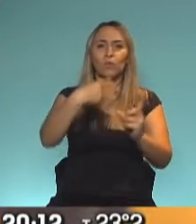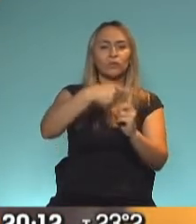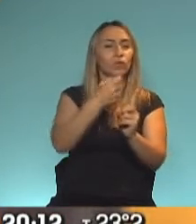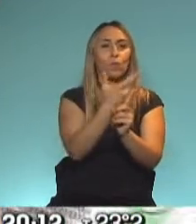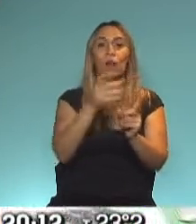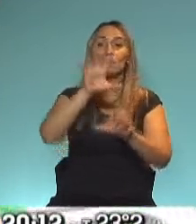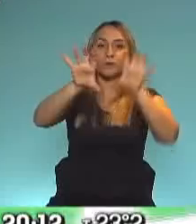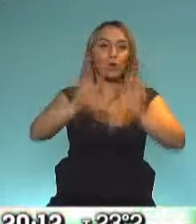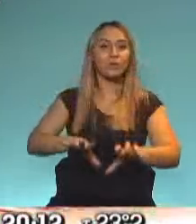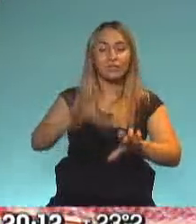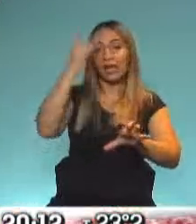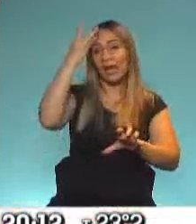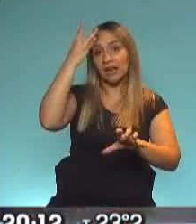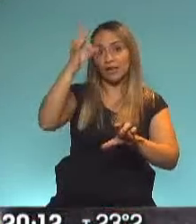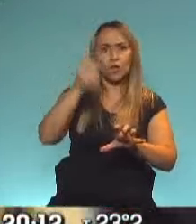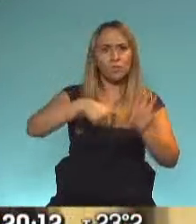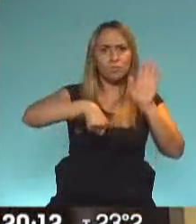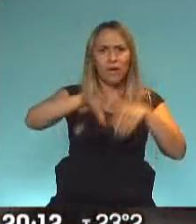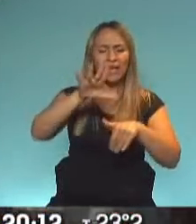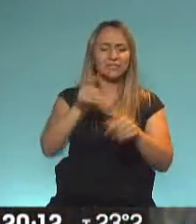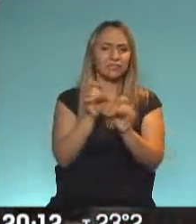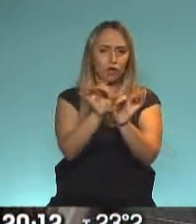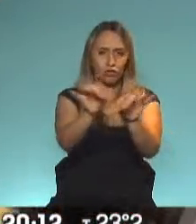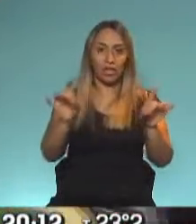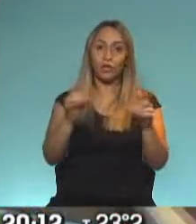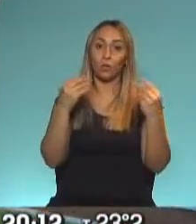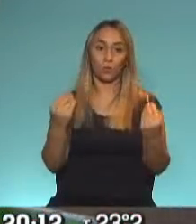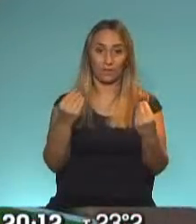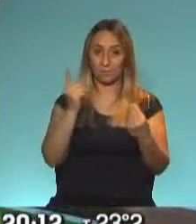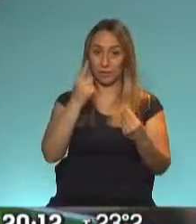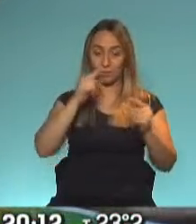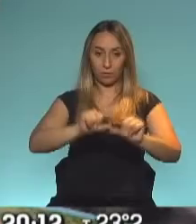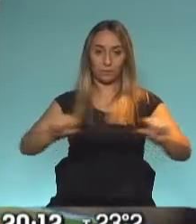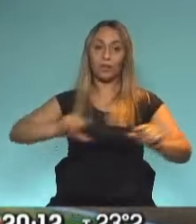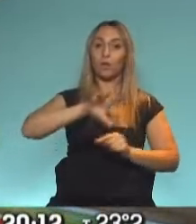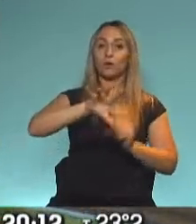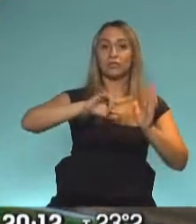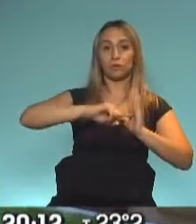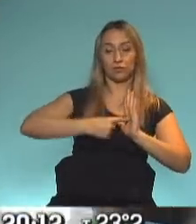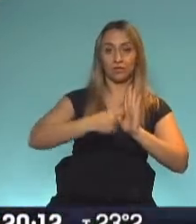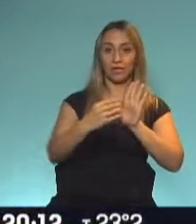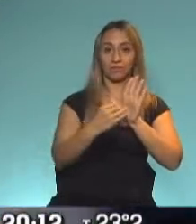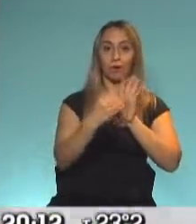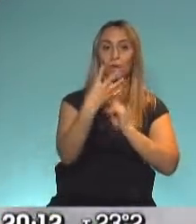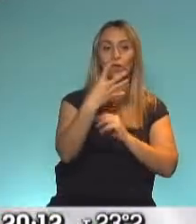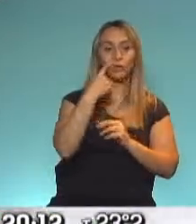presentaron justamente la mayor cantidad de contagios, como pueden ver en pantalla. Provincia de Buenos Aires arrojó